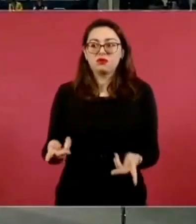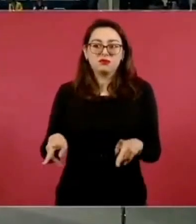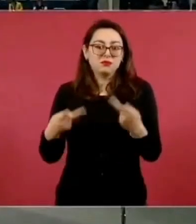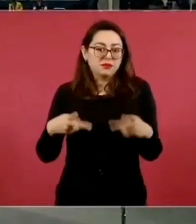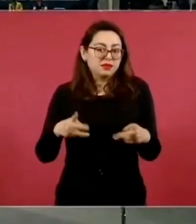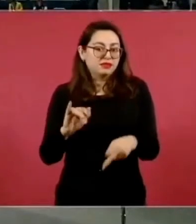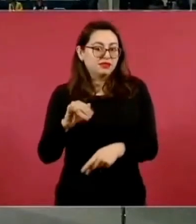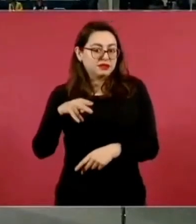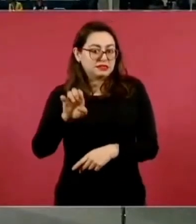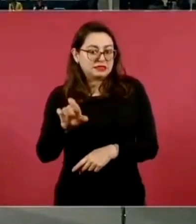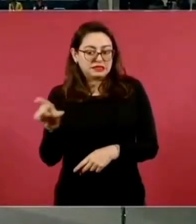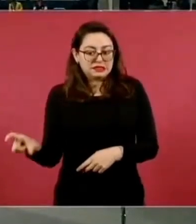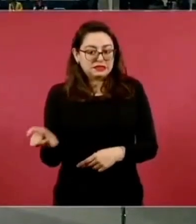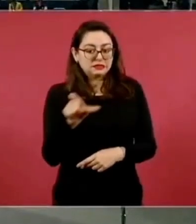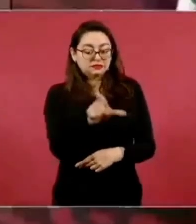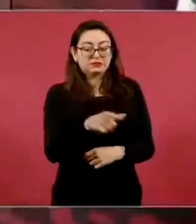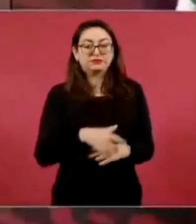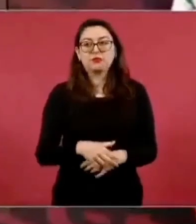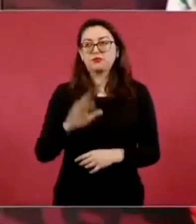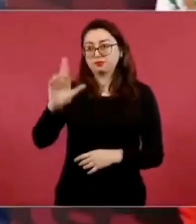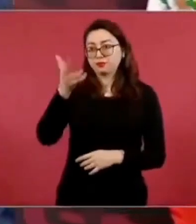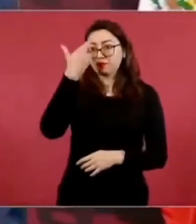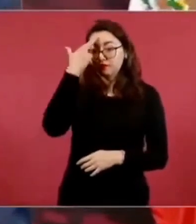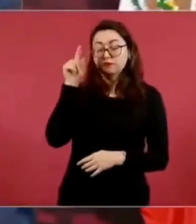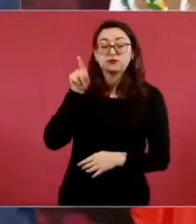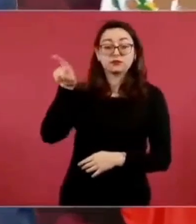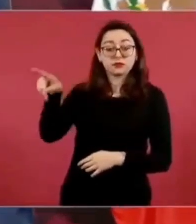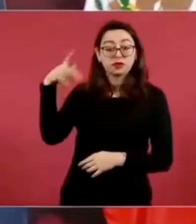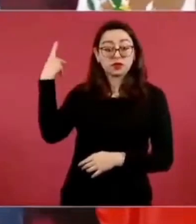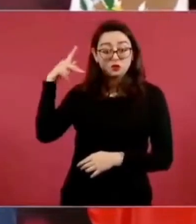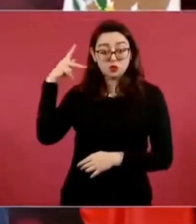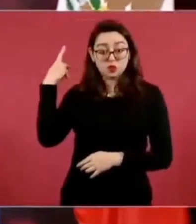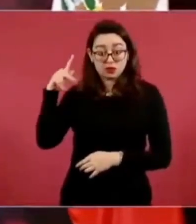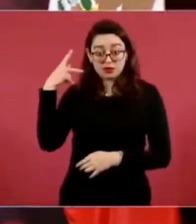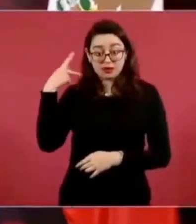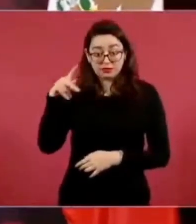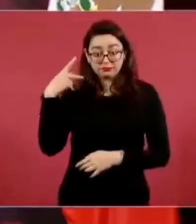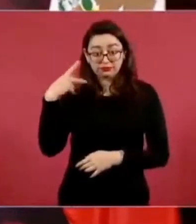Puebla de unas una jovencita